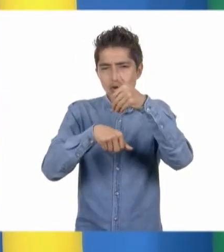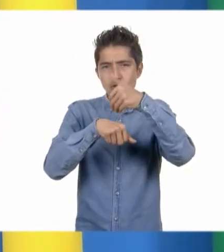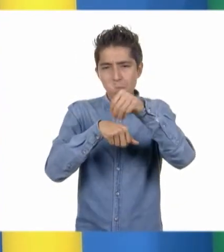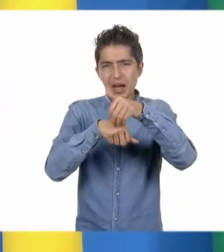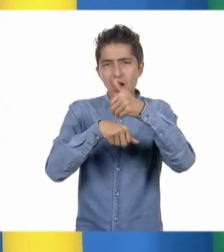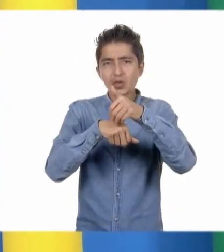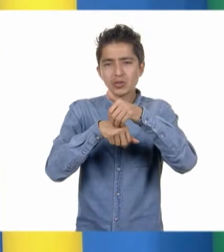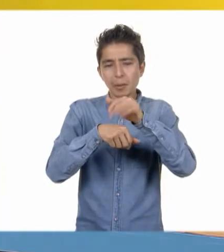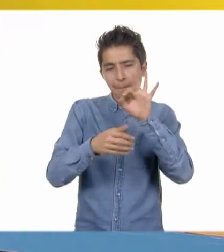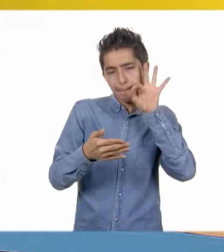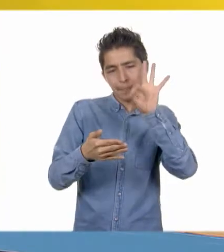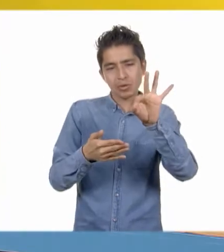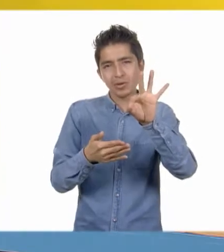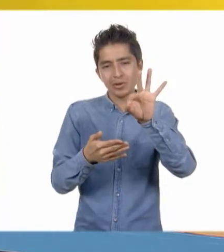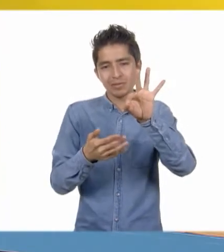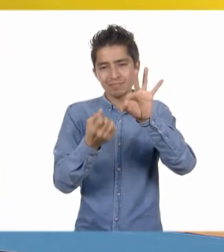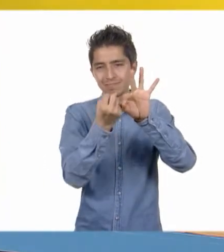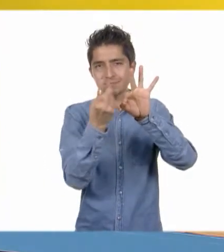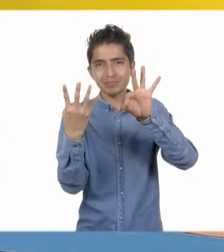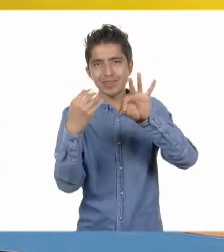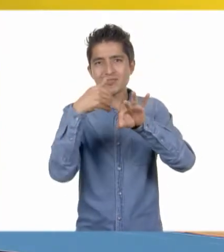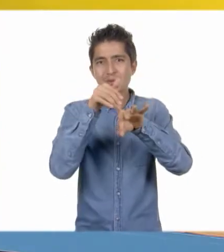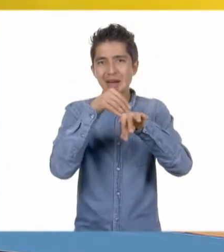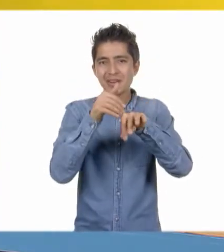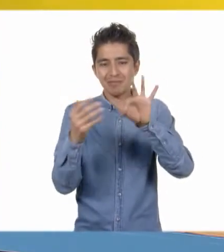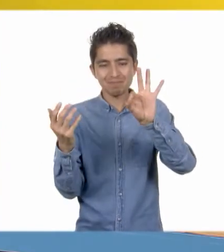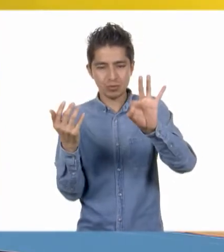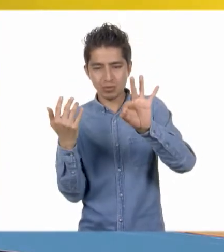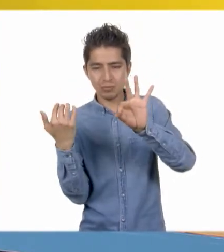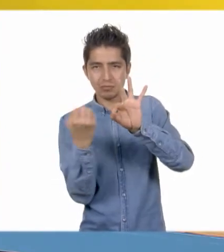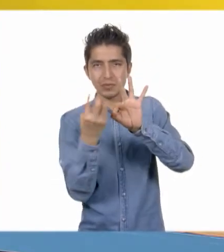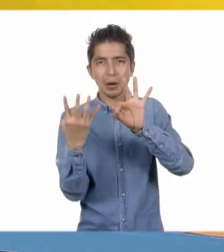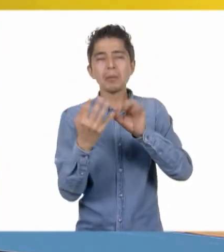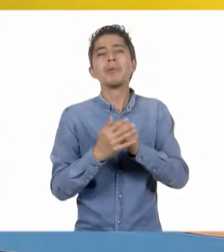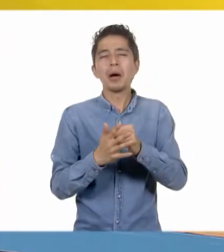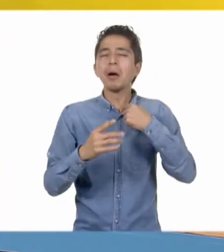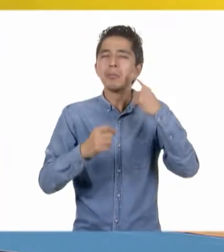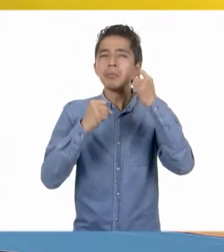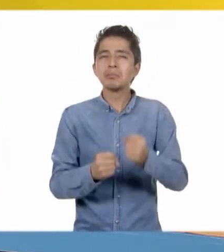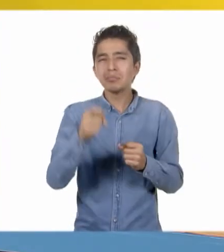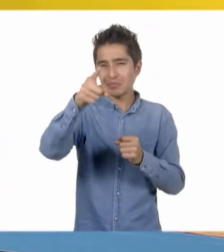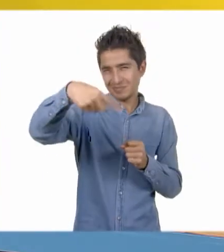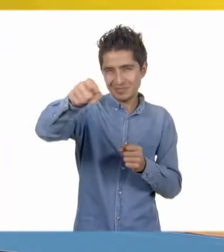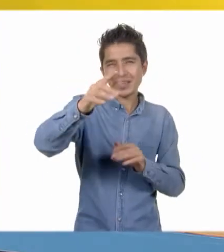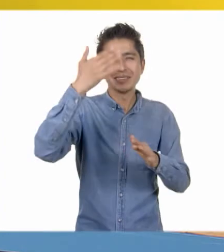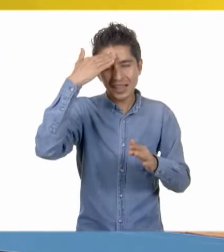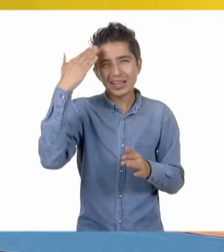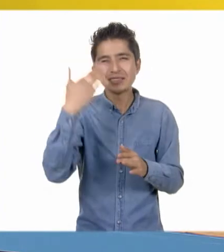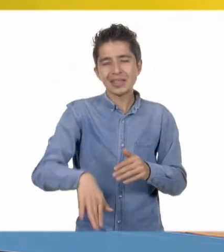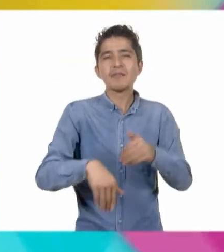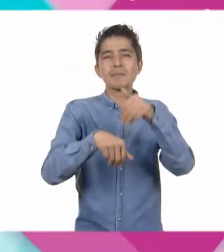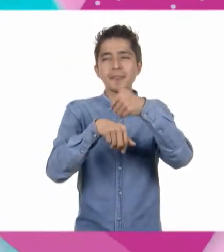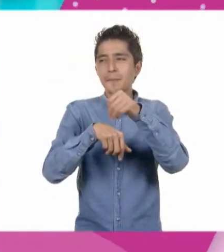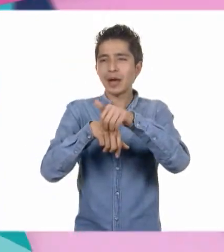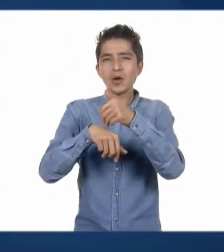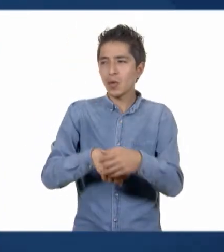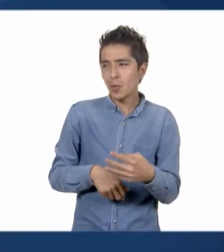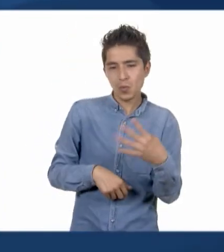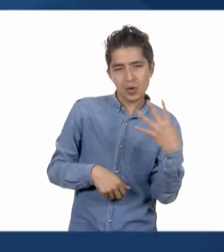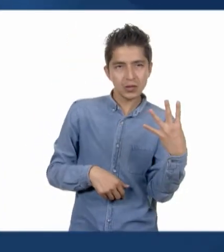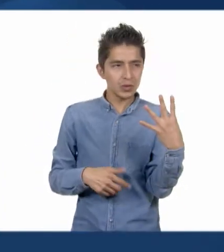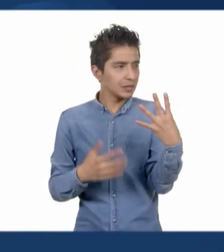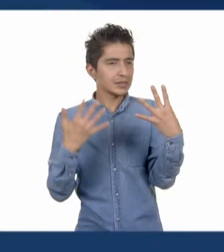decimales. Exactamente. Seguro que muchos de ustedes ya sabían que entre los números naturales